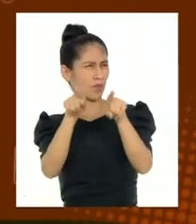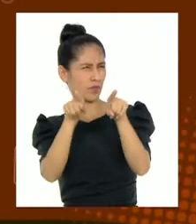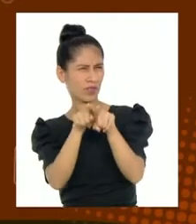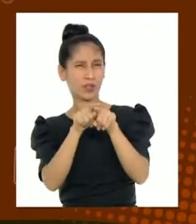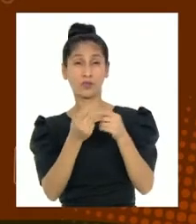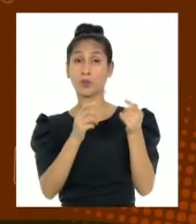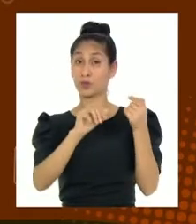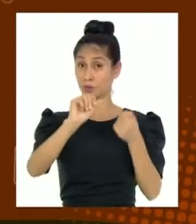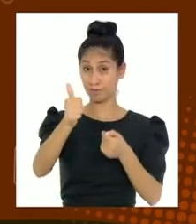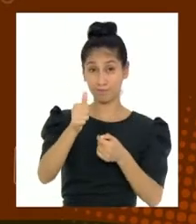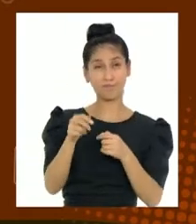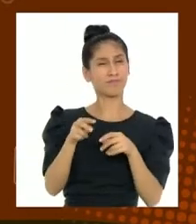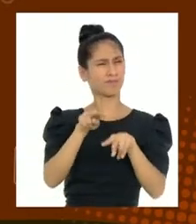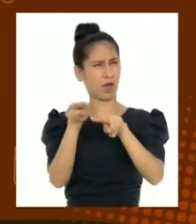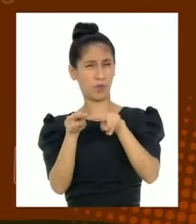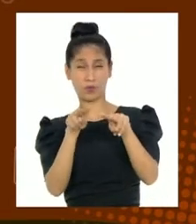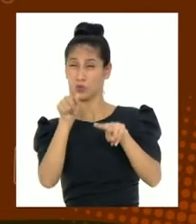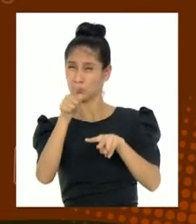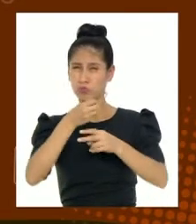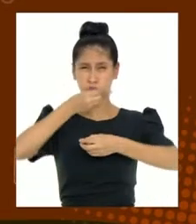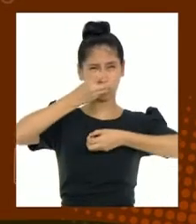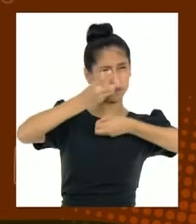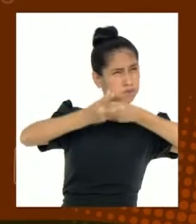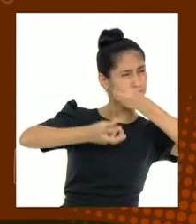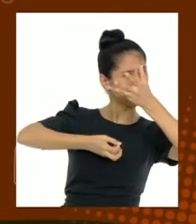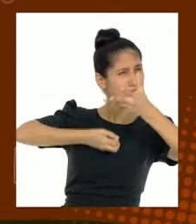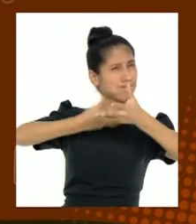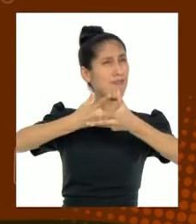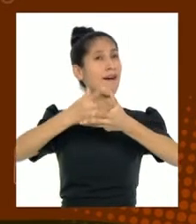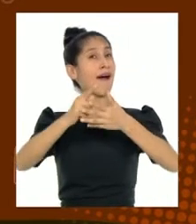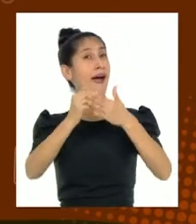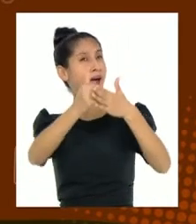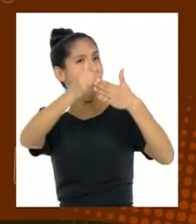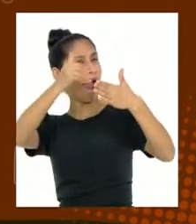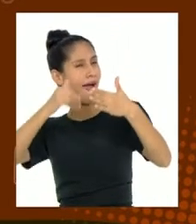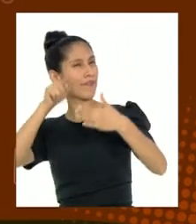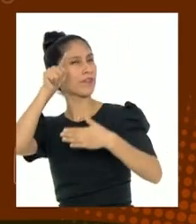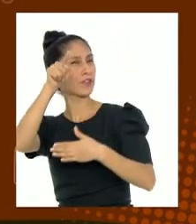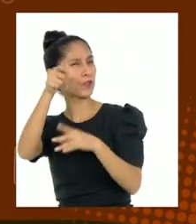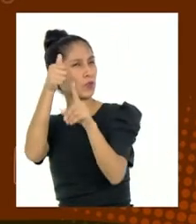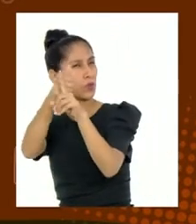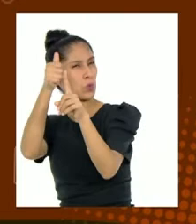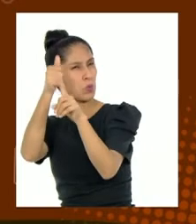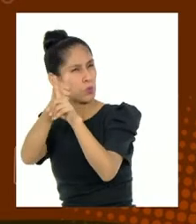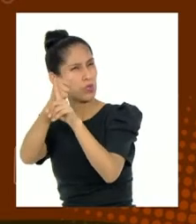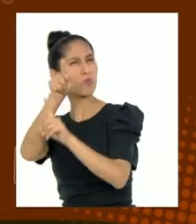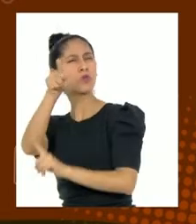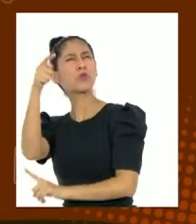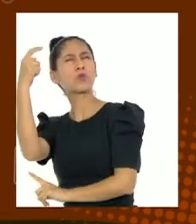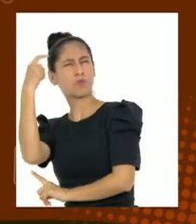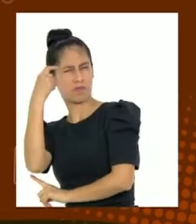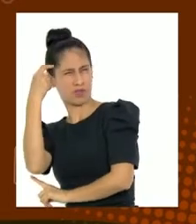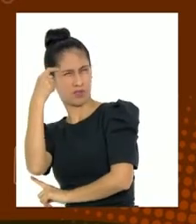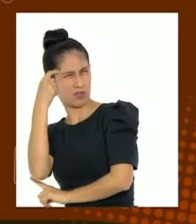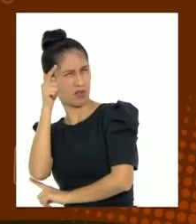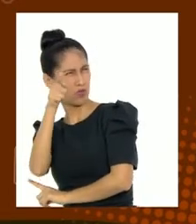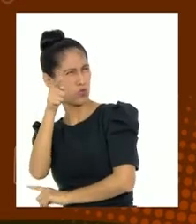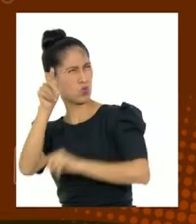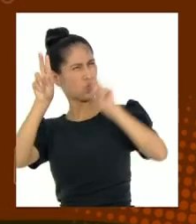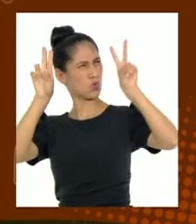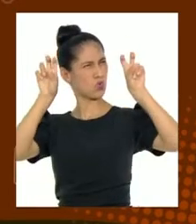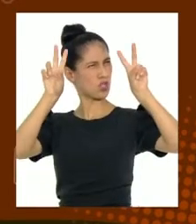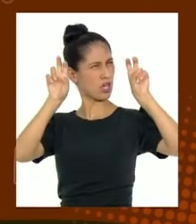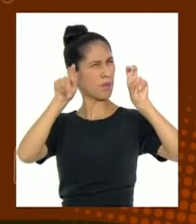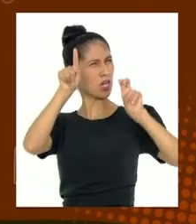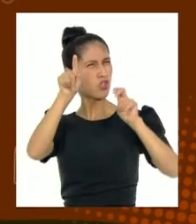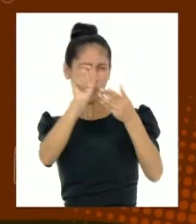Entonces, cuando vamos a argumentar, lo primero es tener clara cuál es nuestra postura respecto al tema del cual